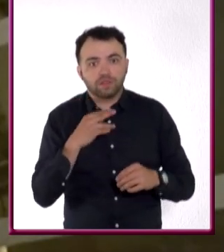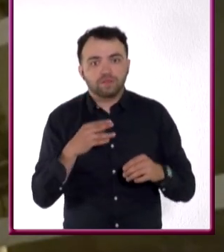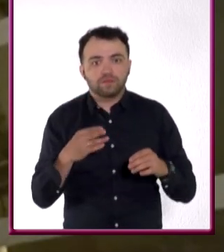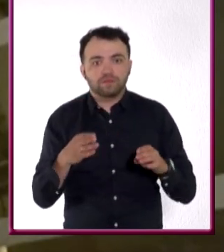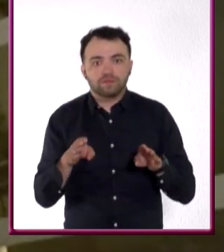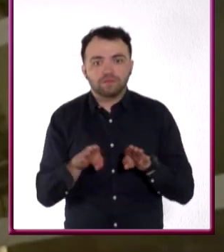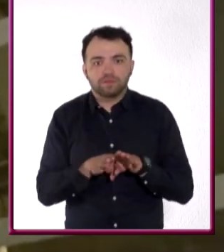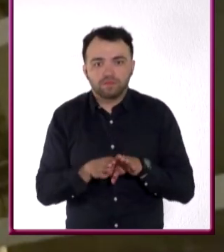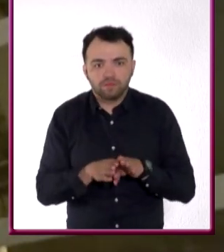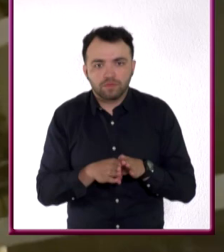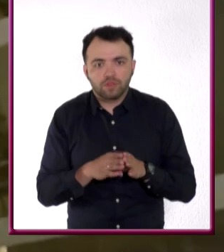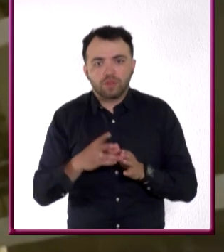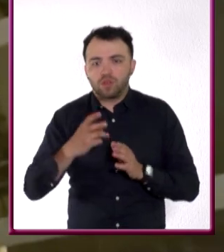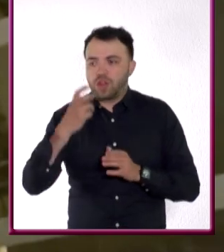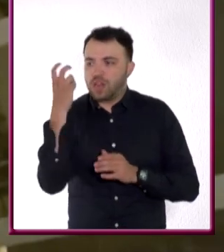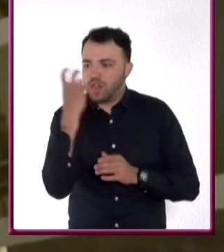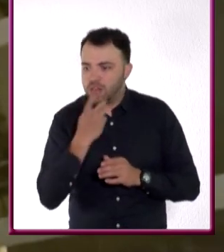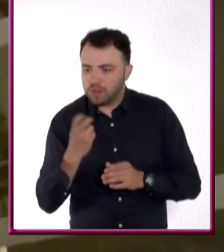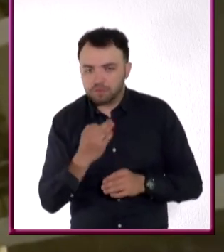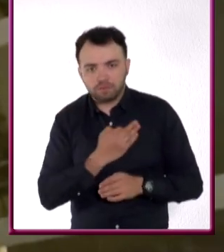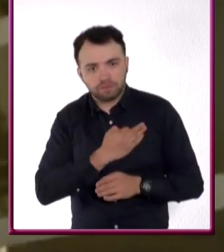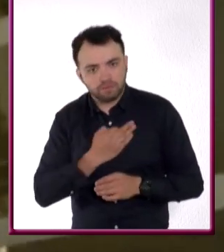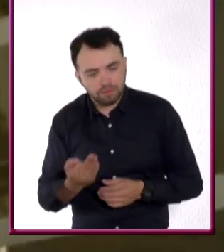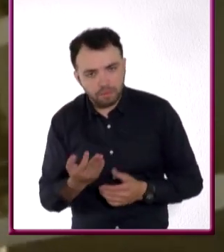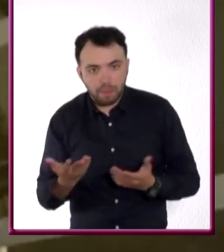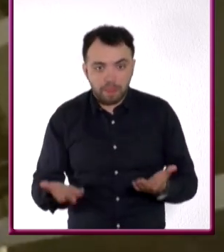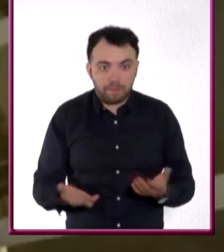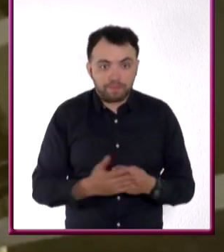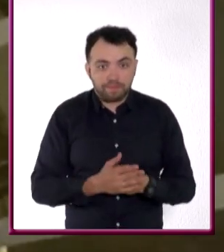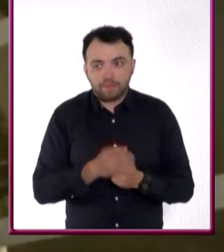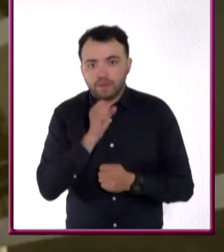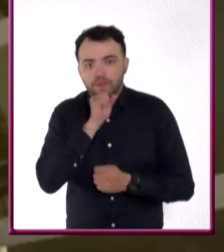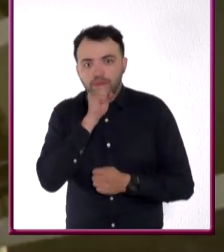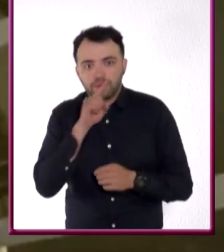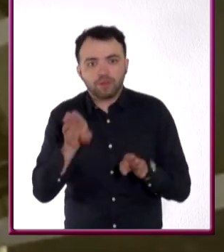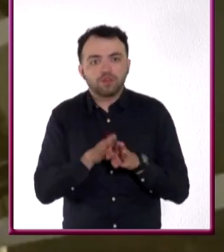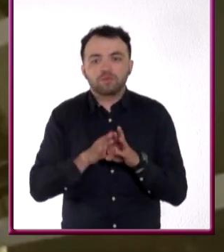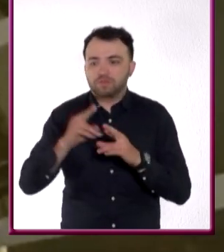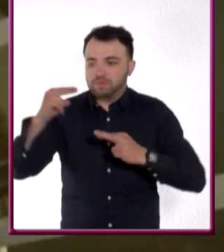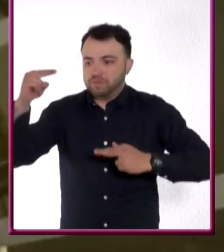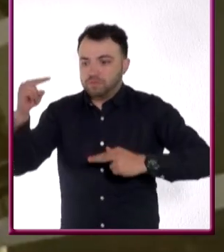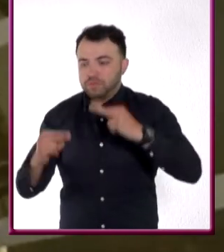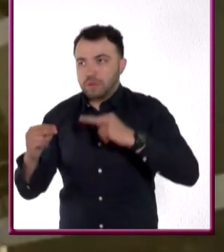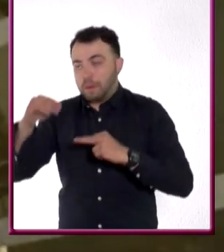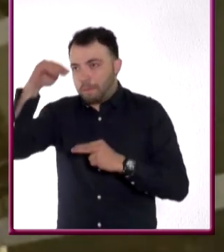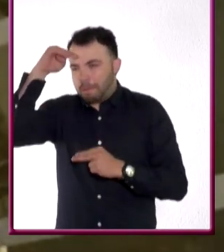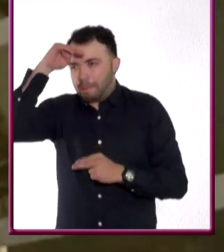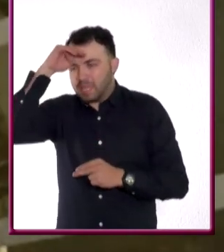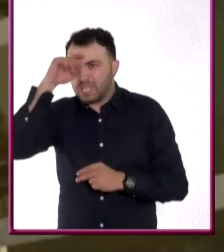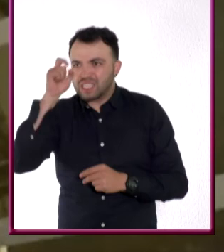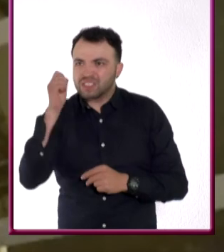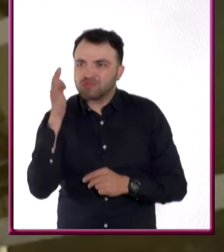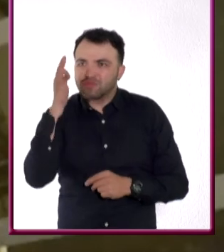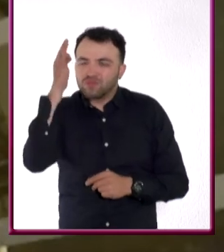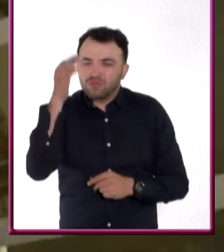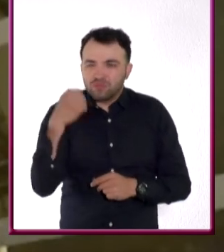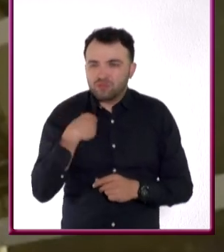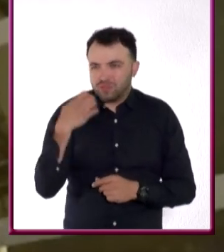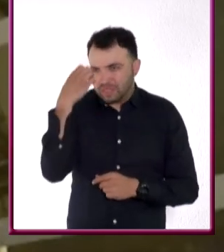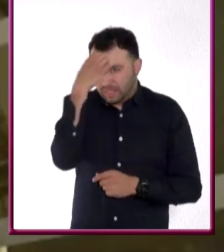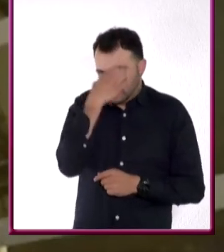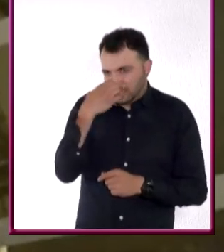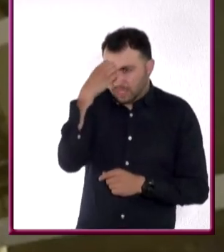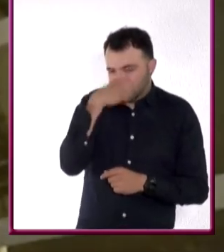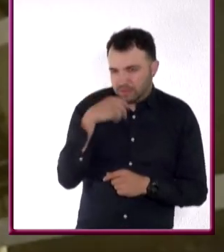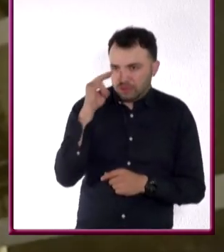programación, el lenguaje que sea es bueno. También nos sirve la estadística y la probabilidad, sin la menor duda, tanto para plantear los